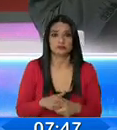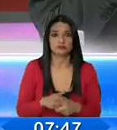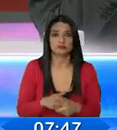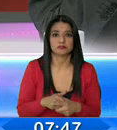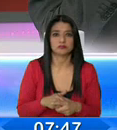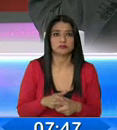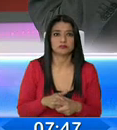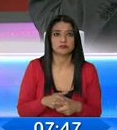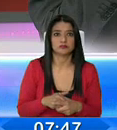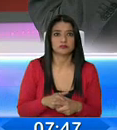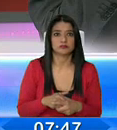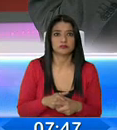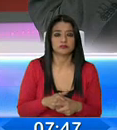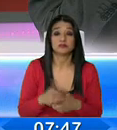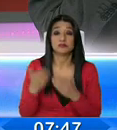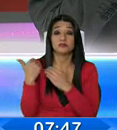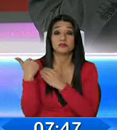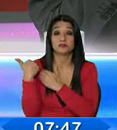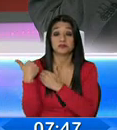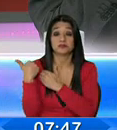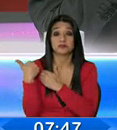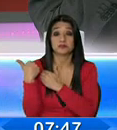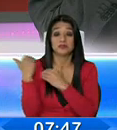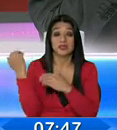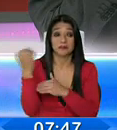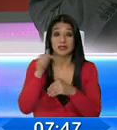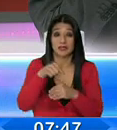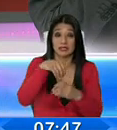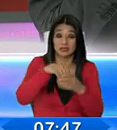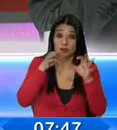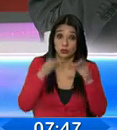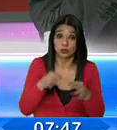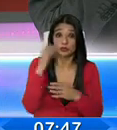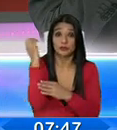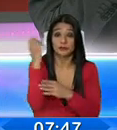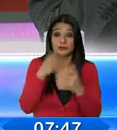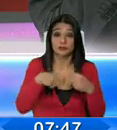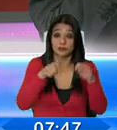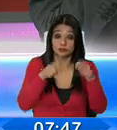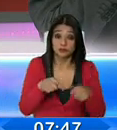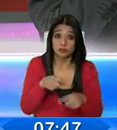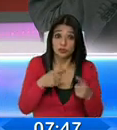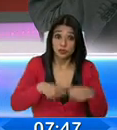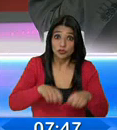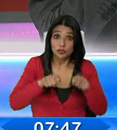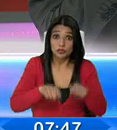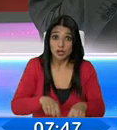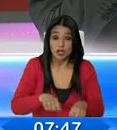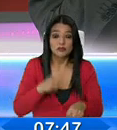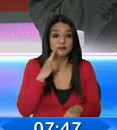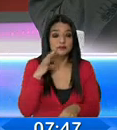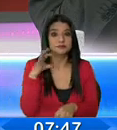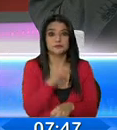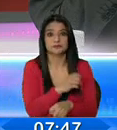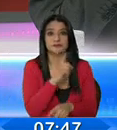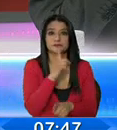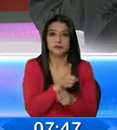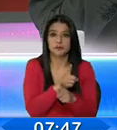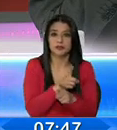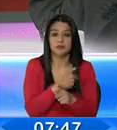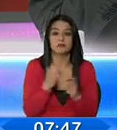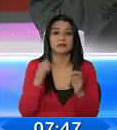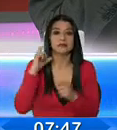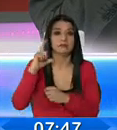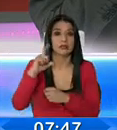objeto de la emergencia. Son contrataciones en las que se pueden evidenciar direccionamientos o